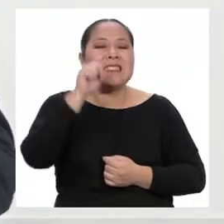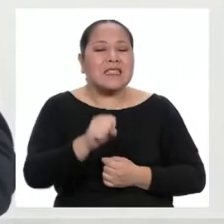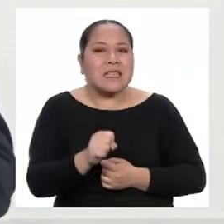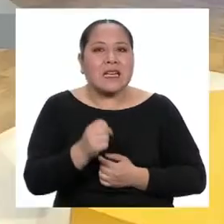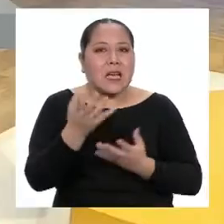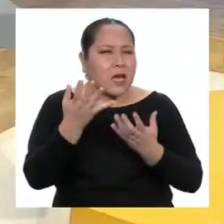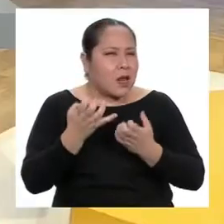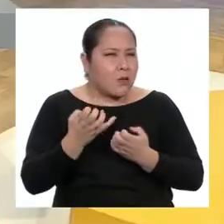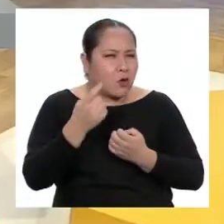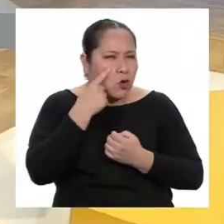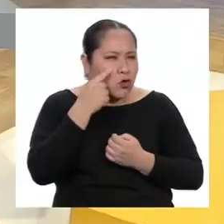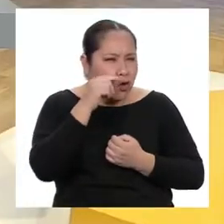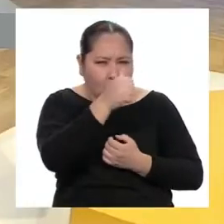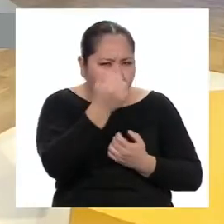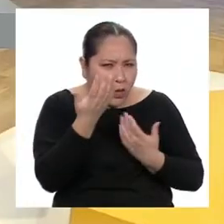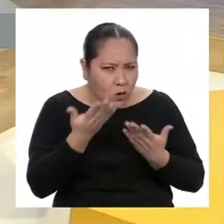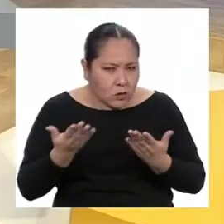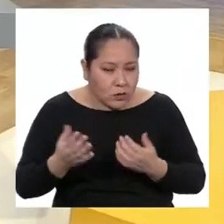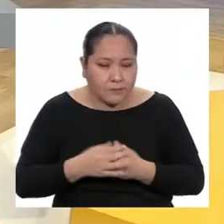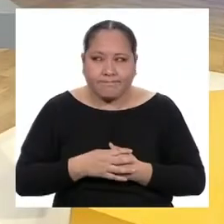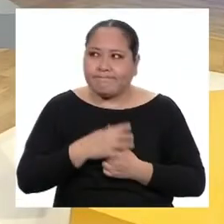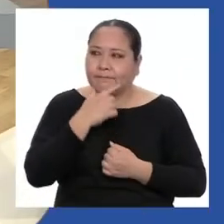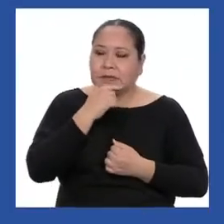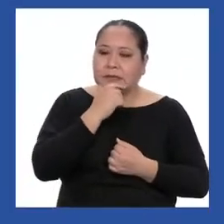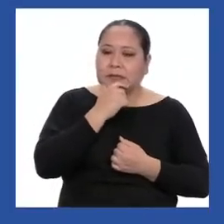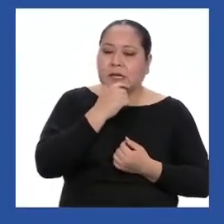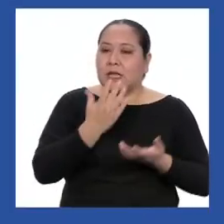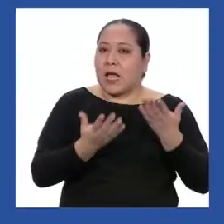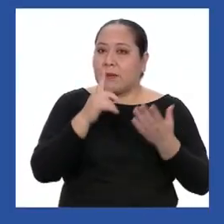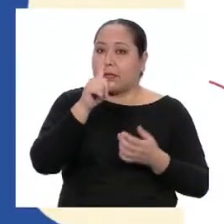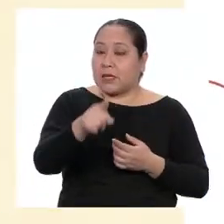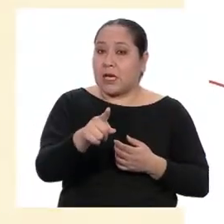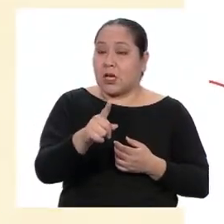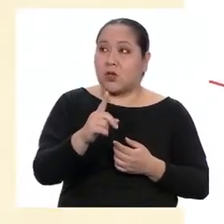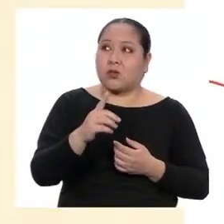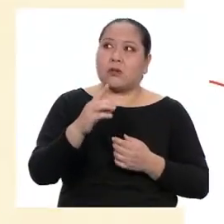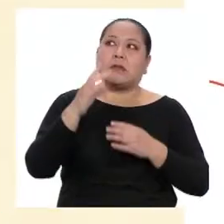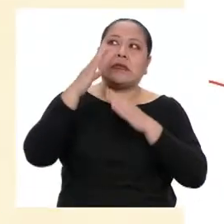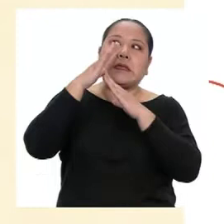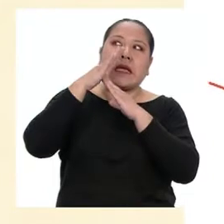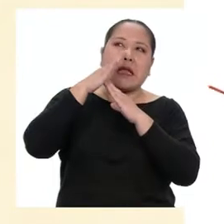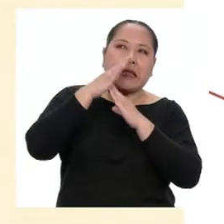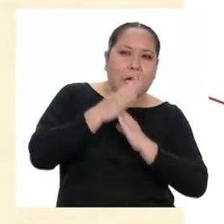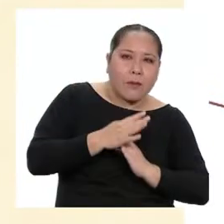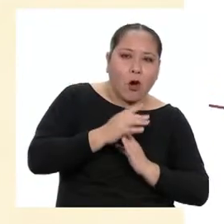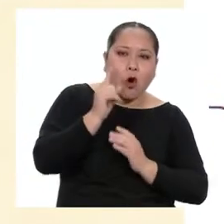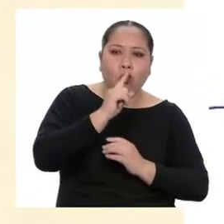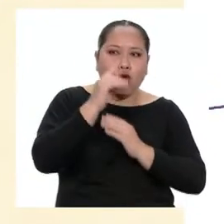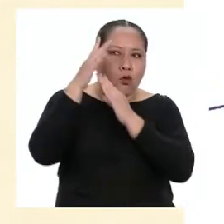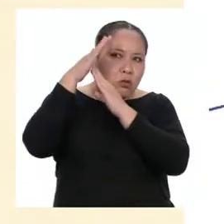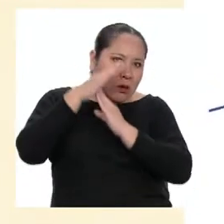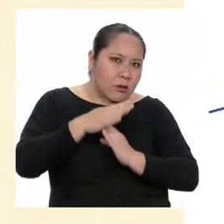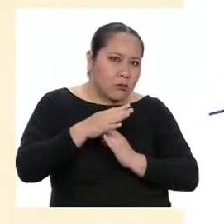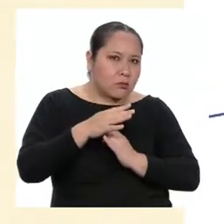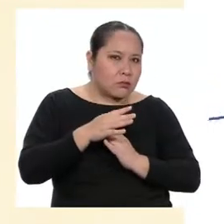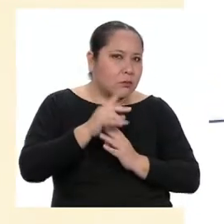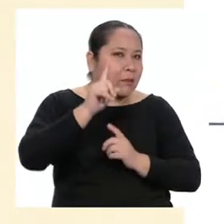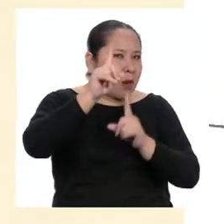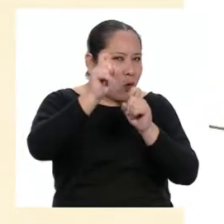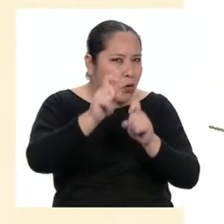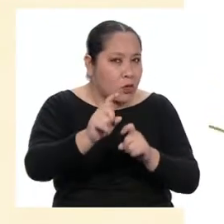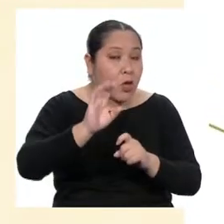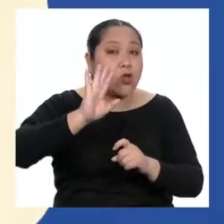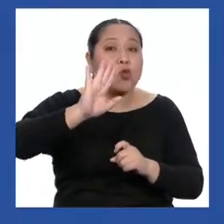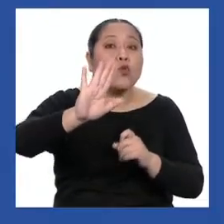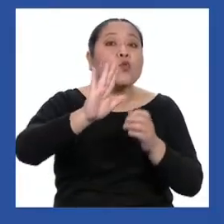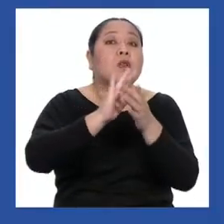algo más? Independientemente de si fueron discriminados o no, ¿sus amigos o familiares han